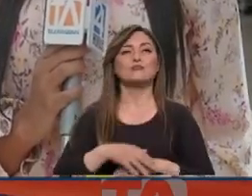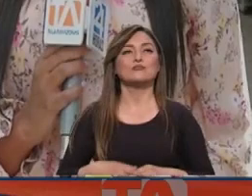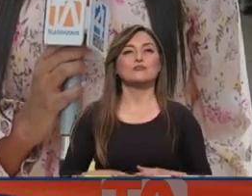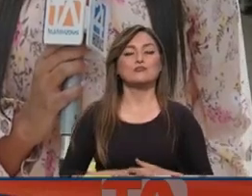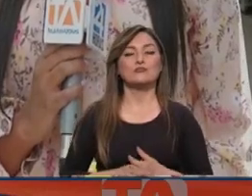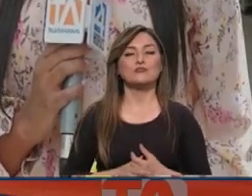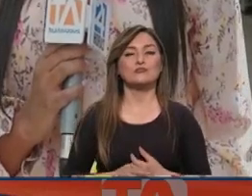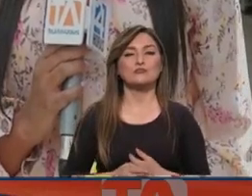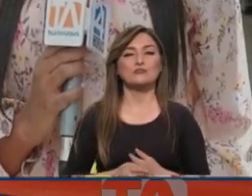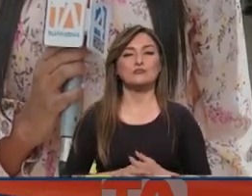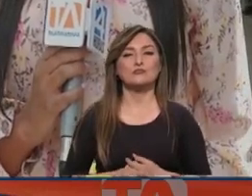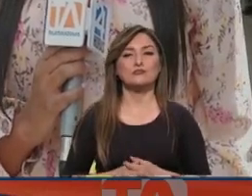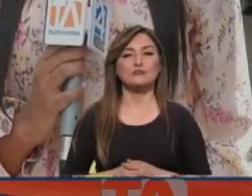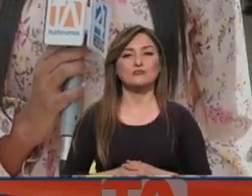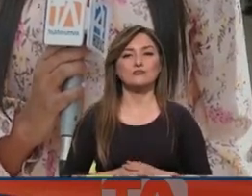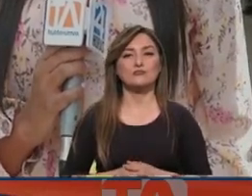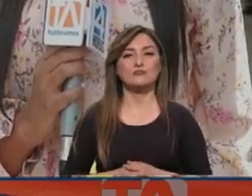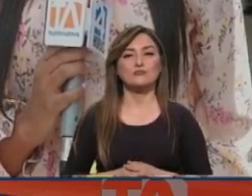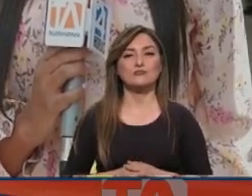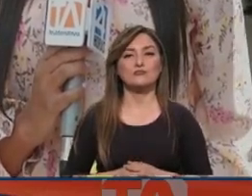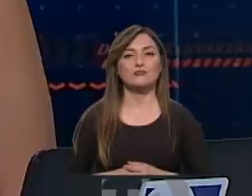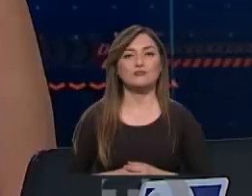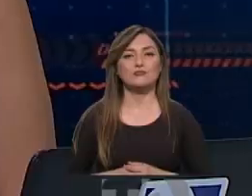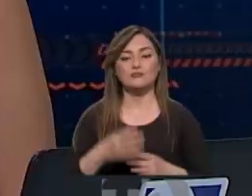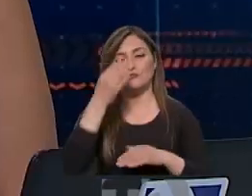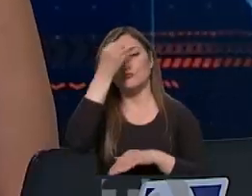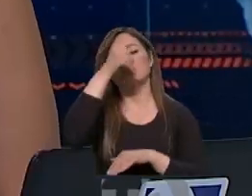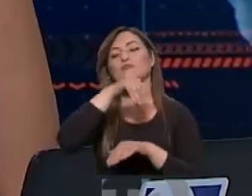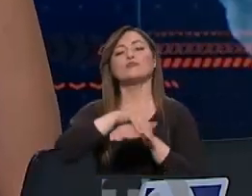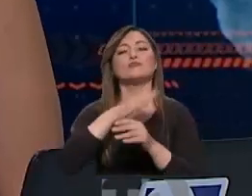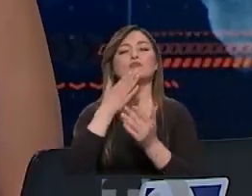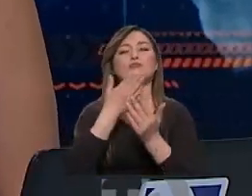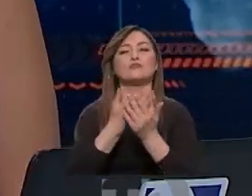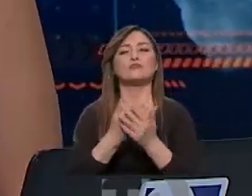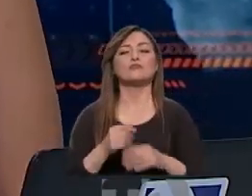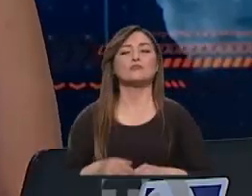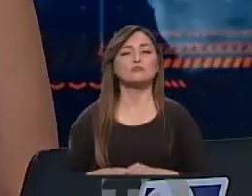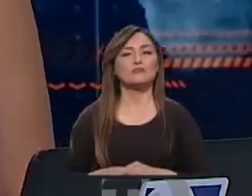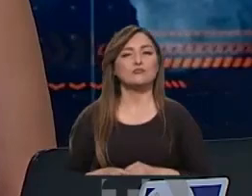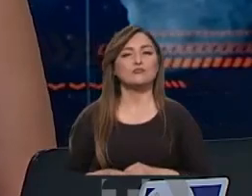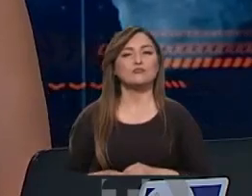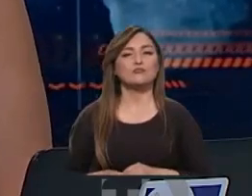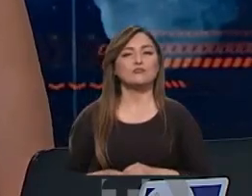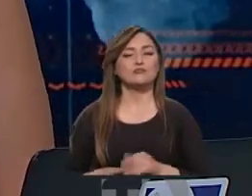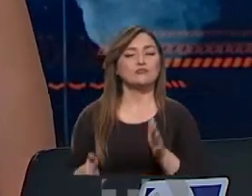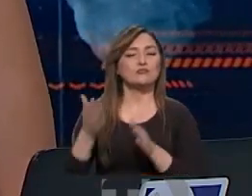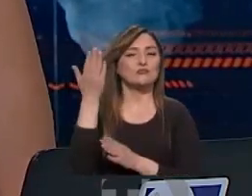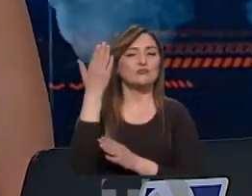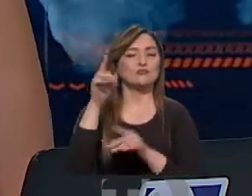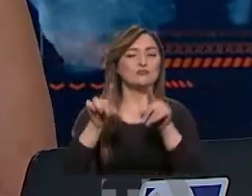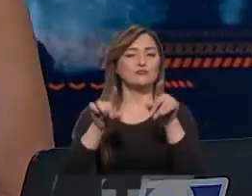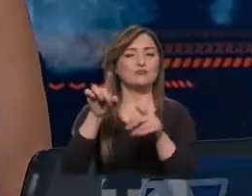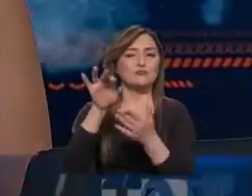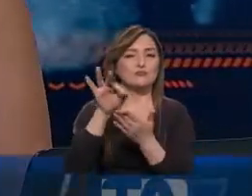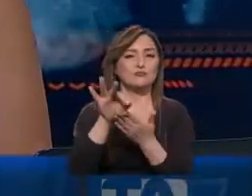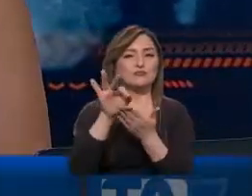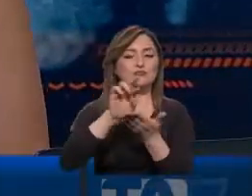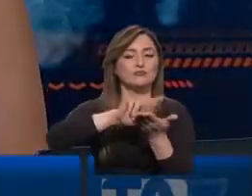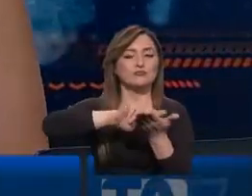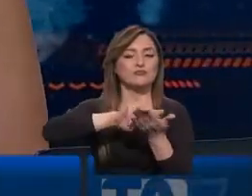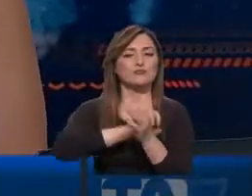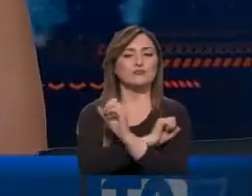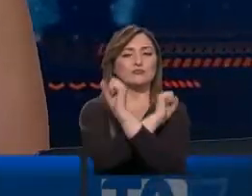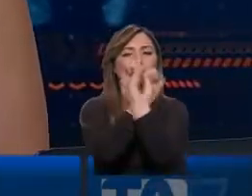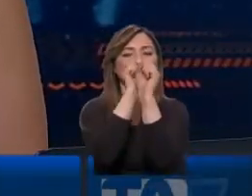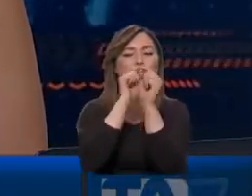tardes. Buenas tardes también para ti, Belén. Muchísimas gracias. Y alcaldes de algunos cantones se reunieron esta mañana con